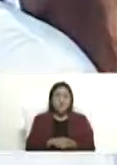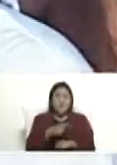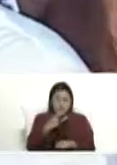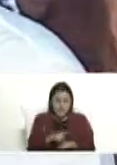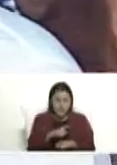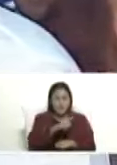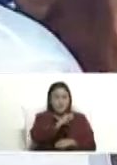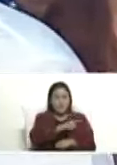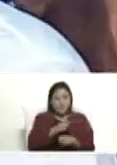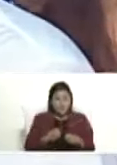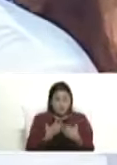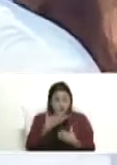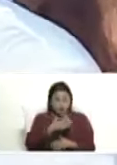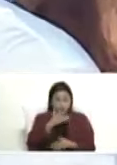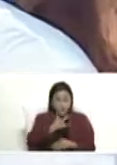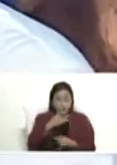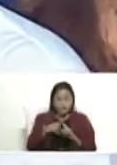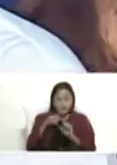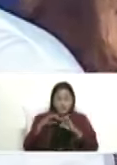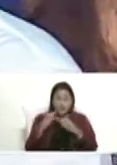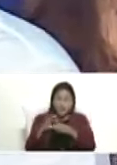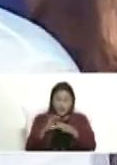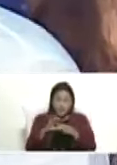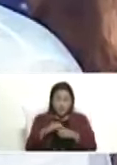viva y a nuestra familia unida.